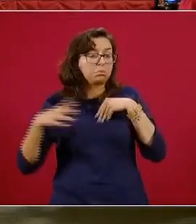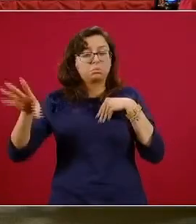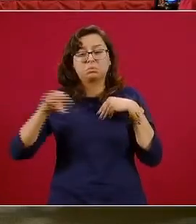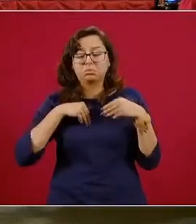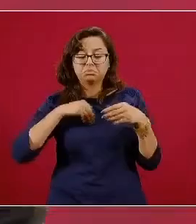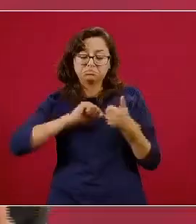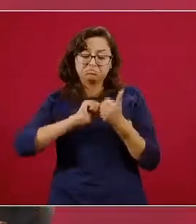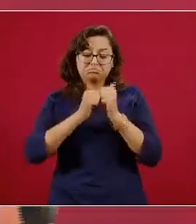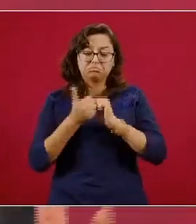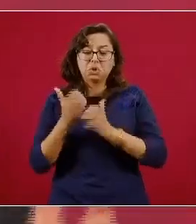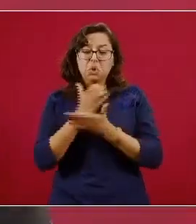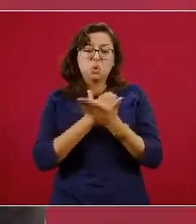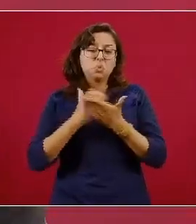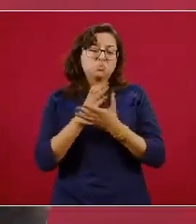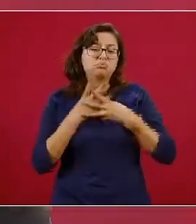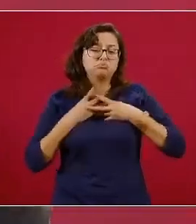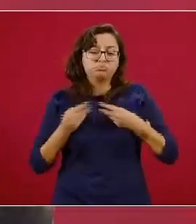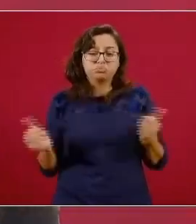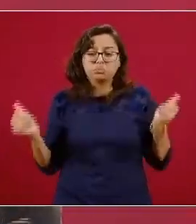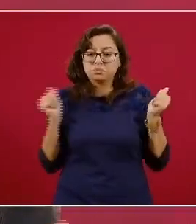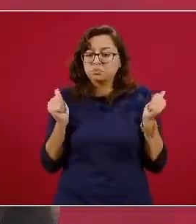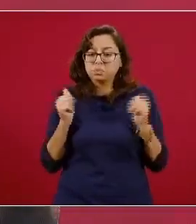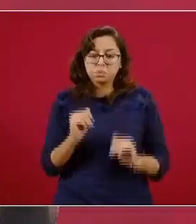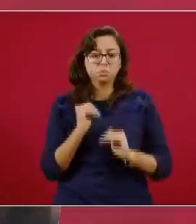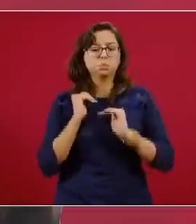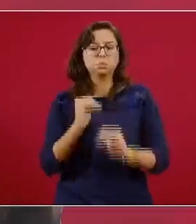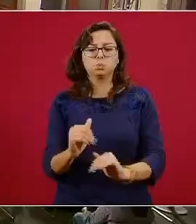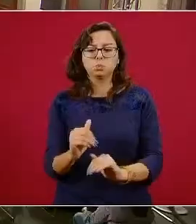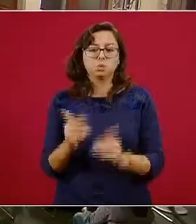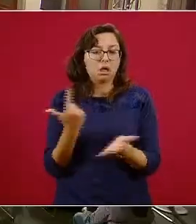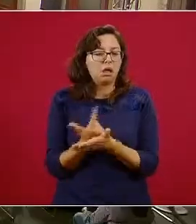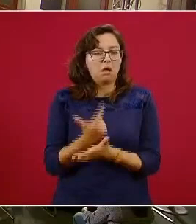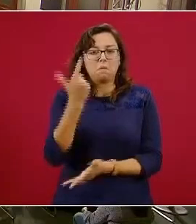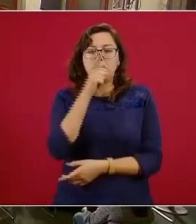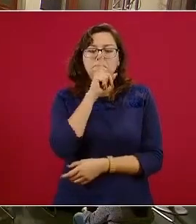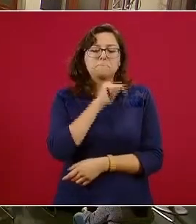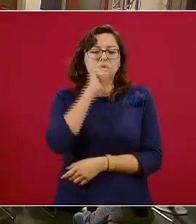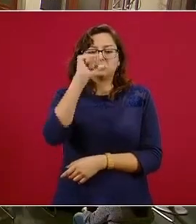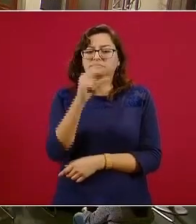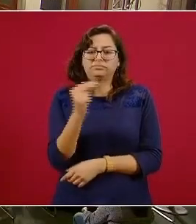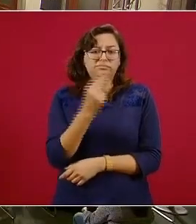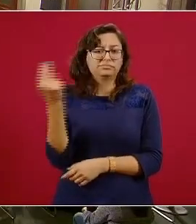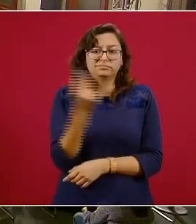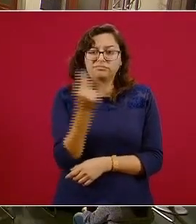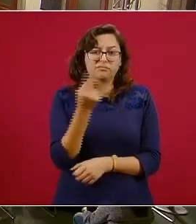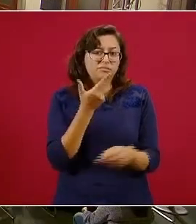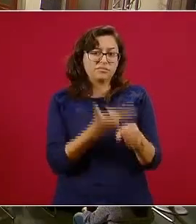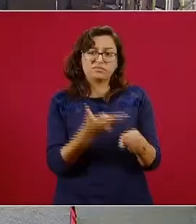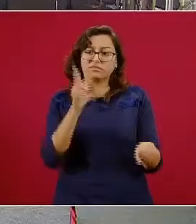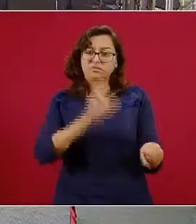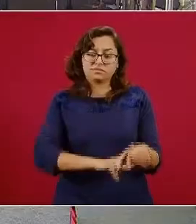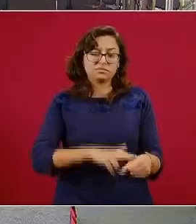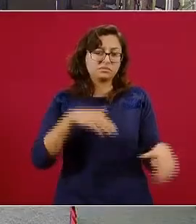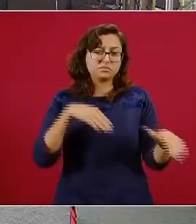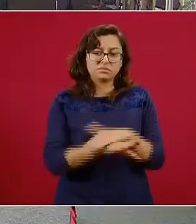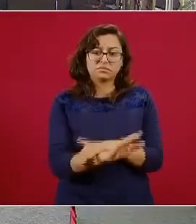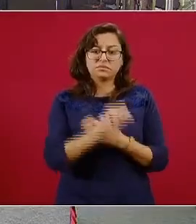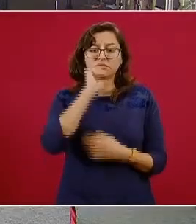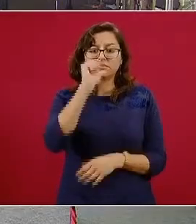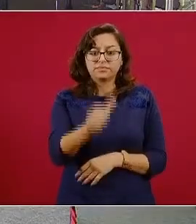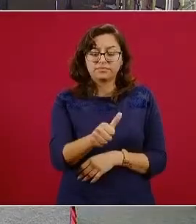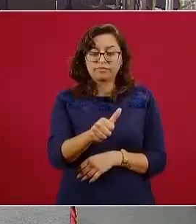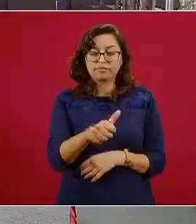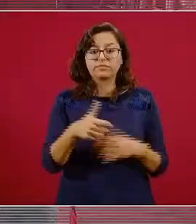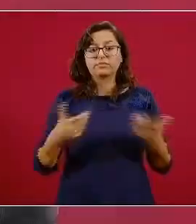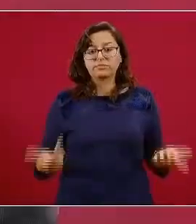mayoría tiene una enfermedad que se limita por sí misma, que no requiere un tratamiento específico, aunque a diferencia de COVID sí existe